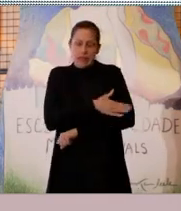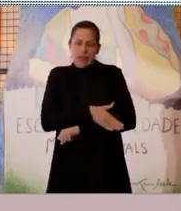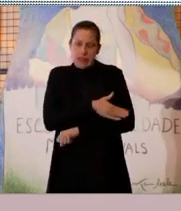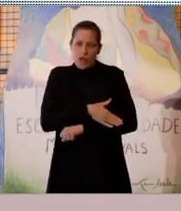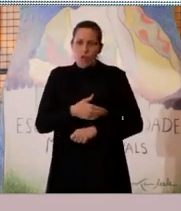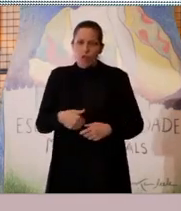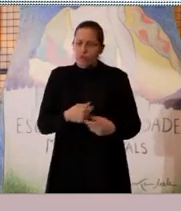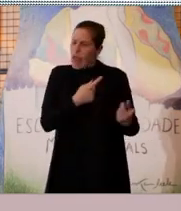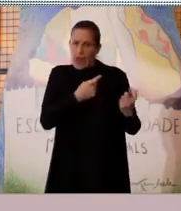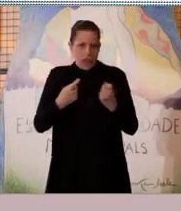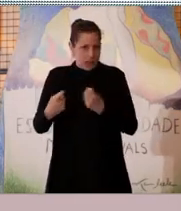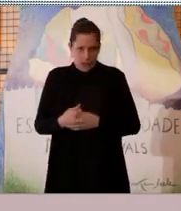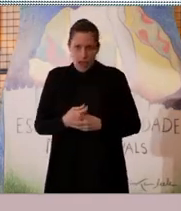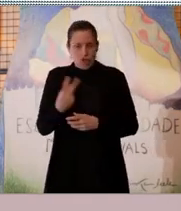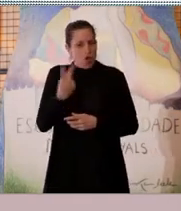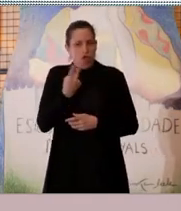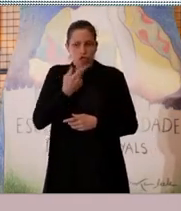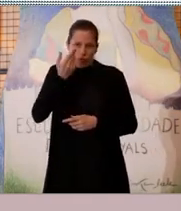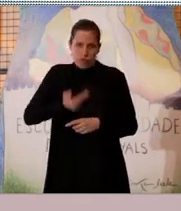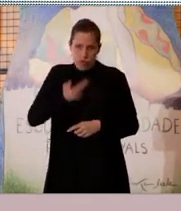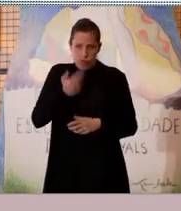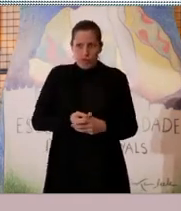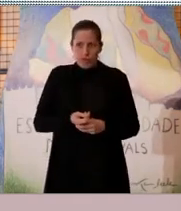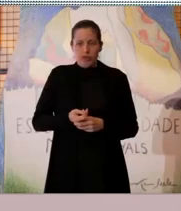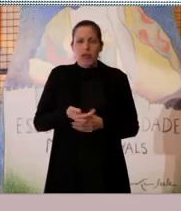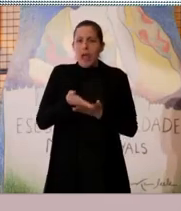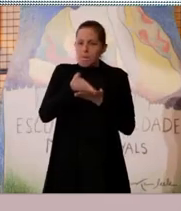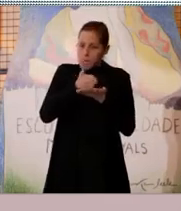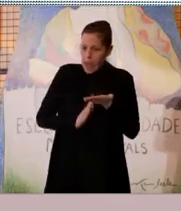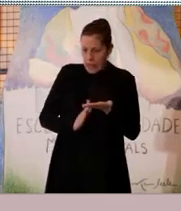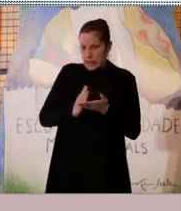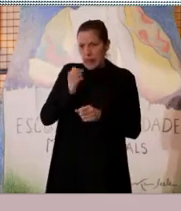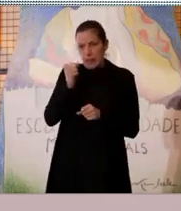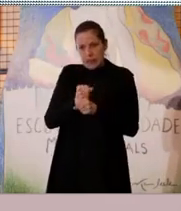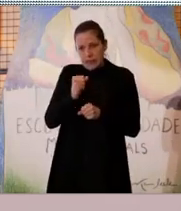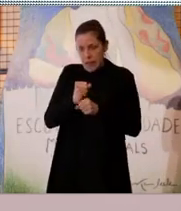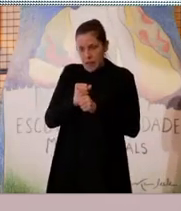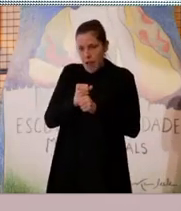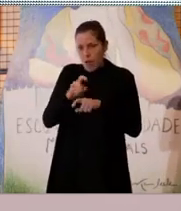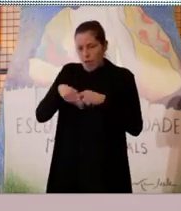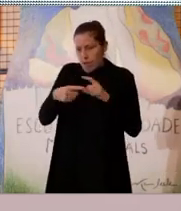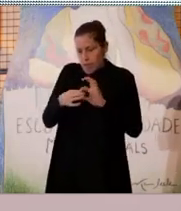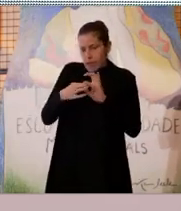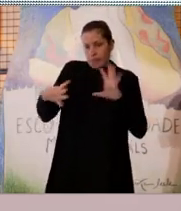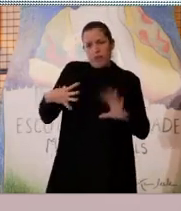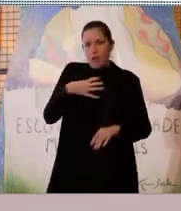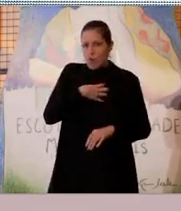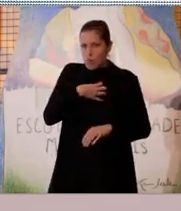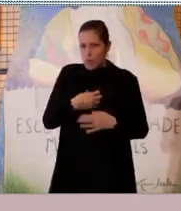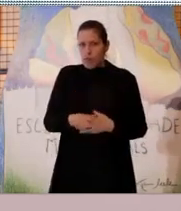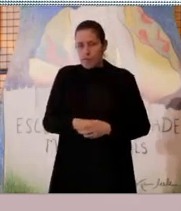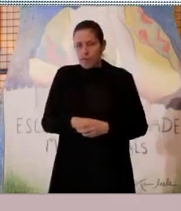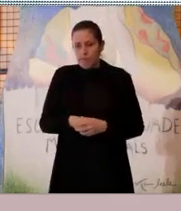necesariamente ambas cosas Son imprescindibles y hay una parte de ese trabajo que no se puede sacar de la familia creo que el problema